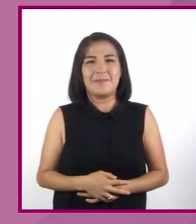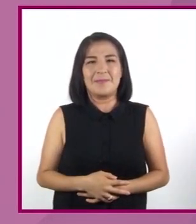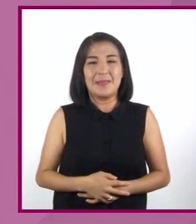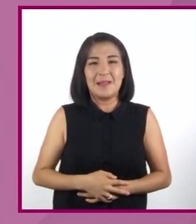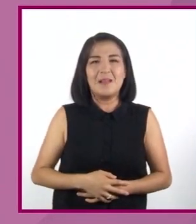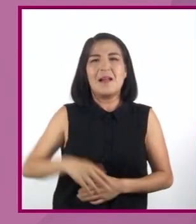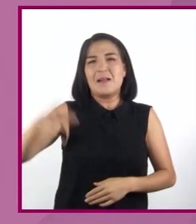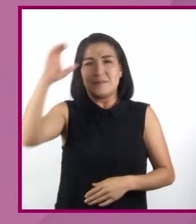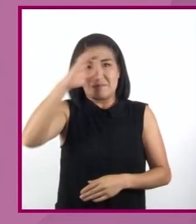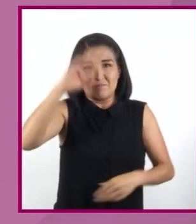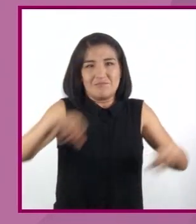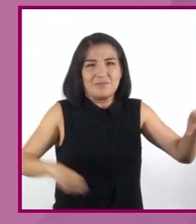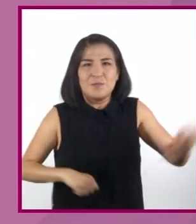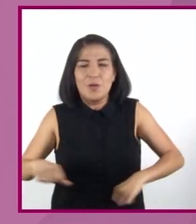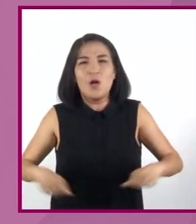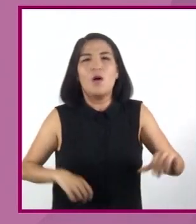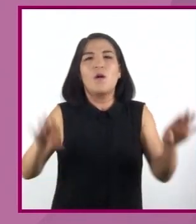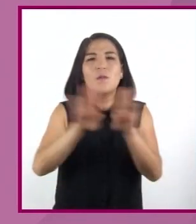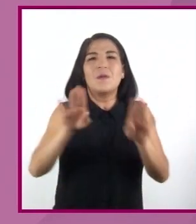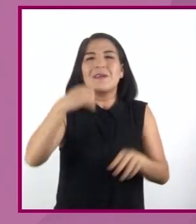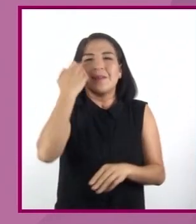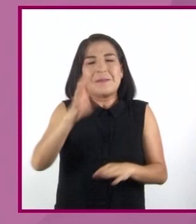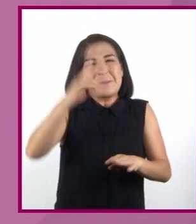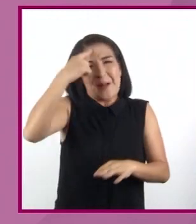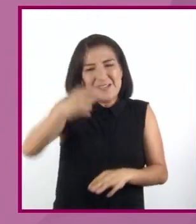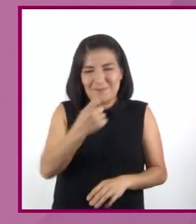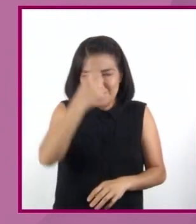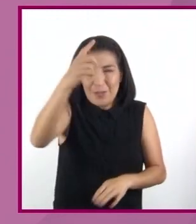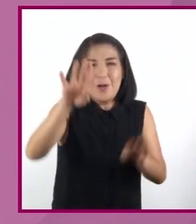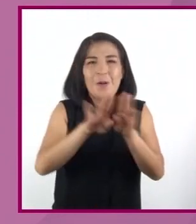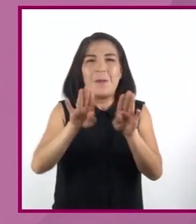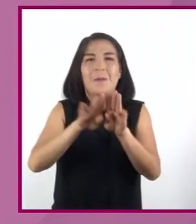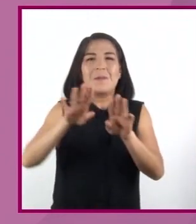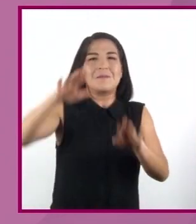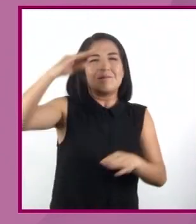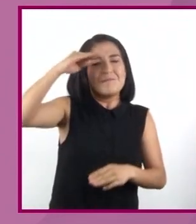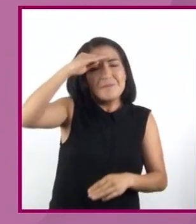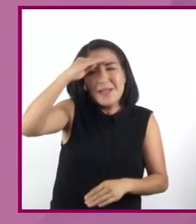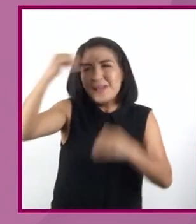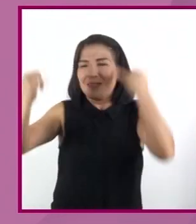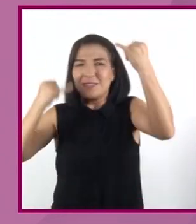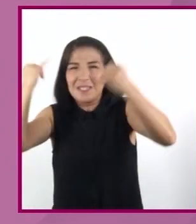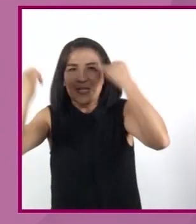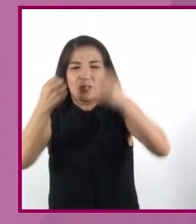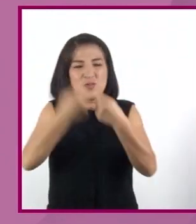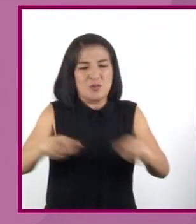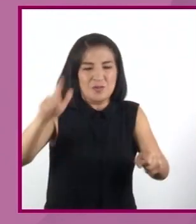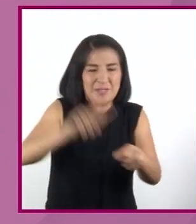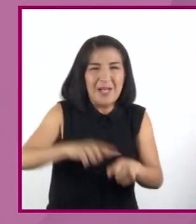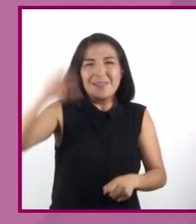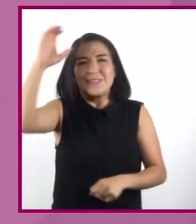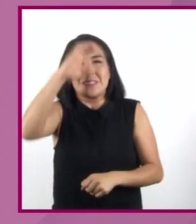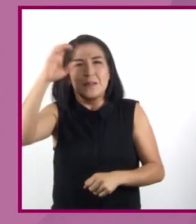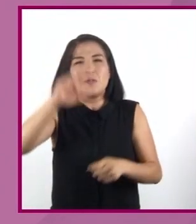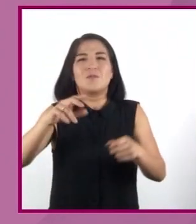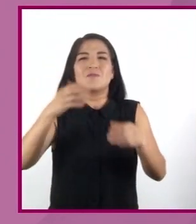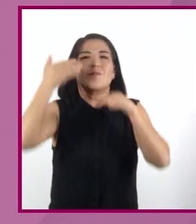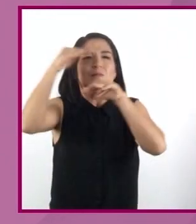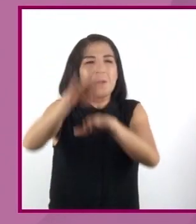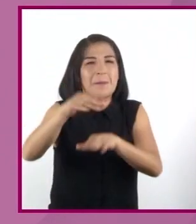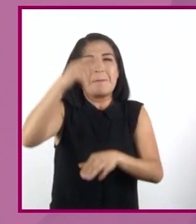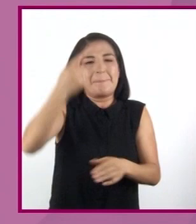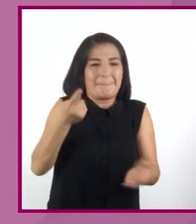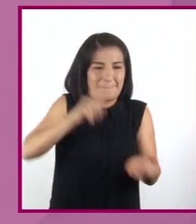La ciencia ficción tiene la capacidad de inspirar debates filosóficos, sociales o científicos sobre la naturaleza del